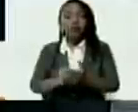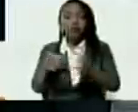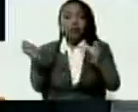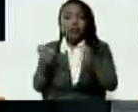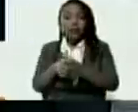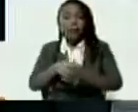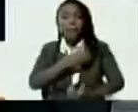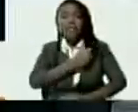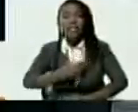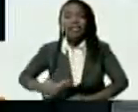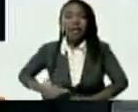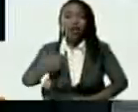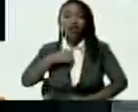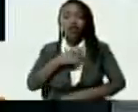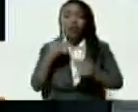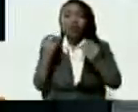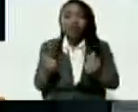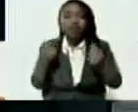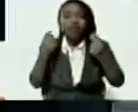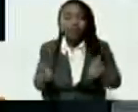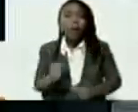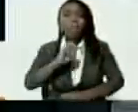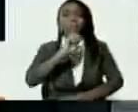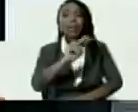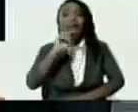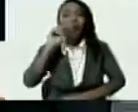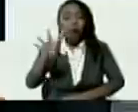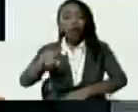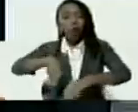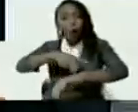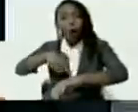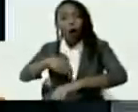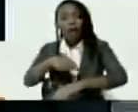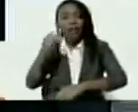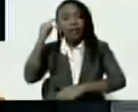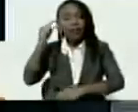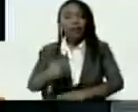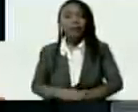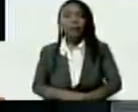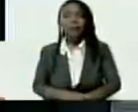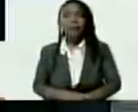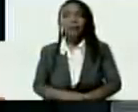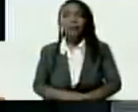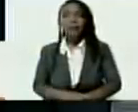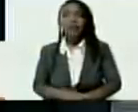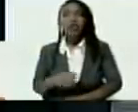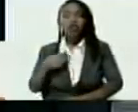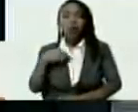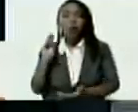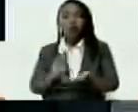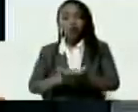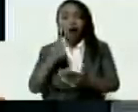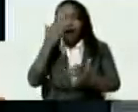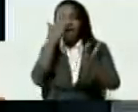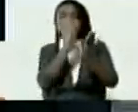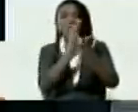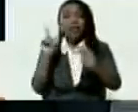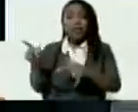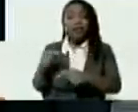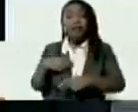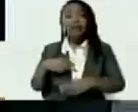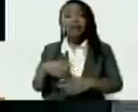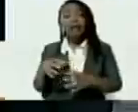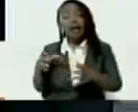presidencial está activado 24 horas del día. He puesto al frente de este puesto de